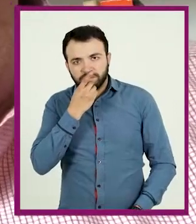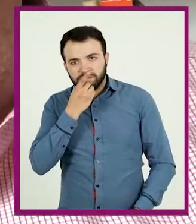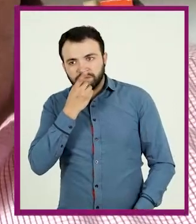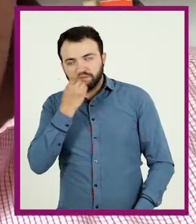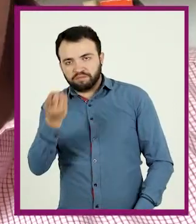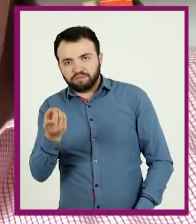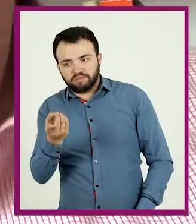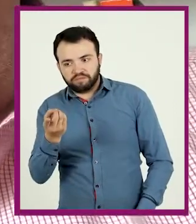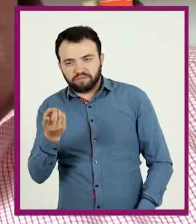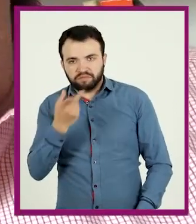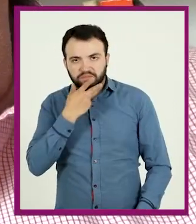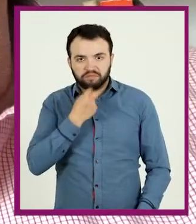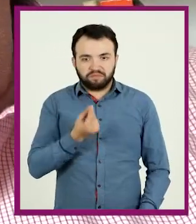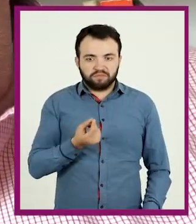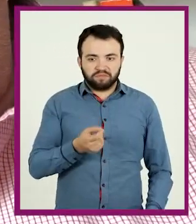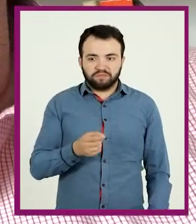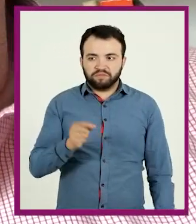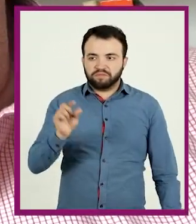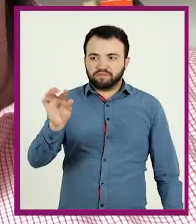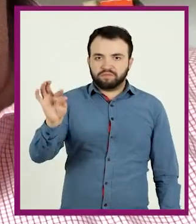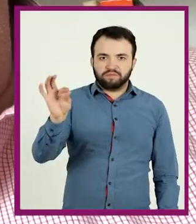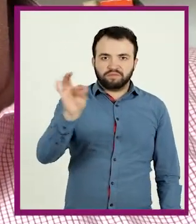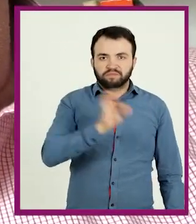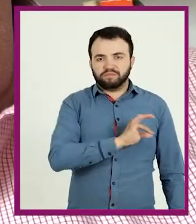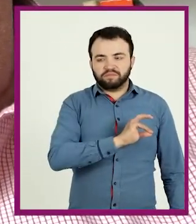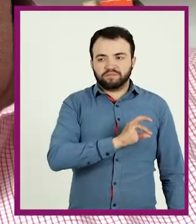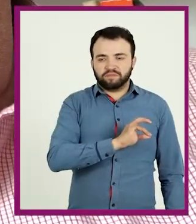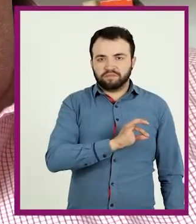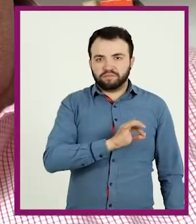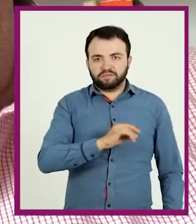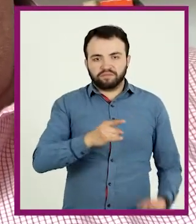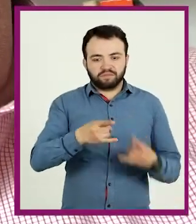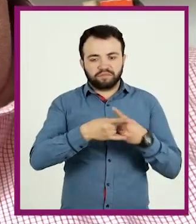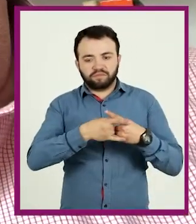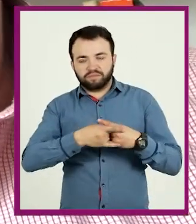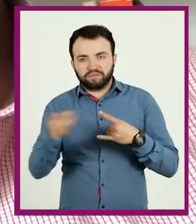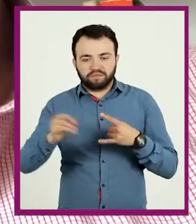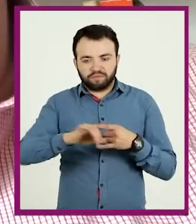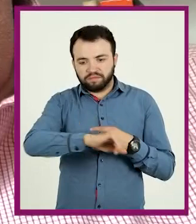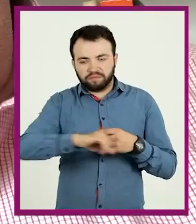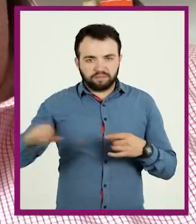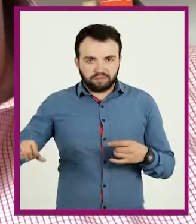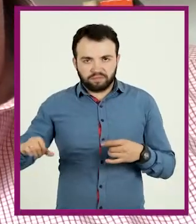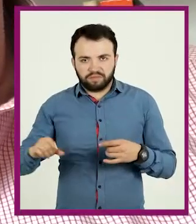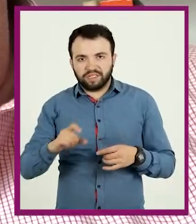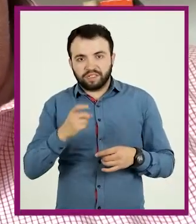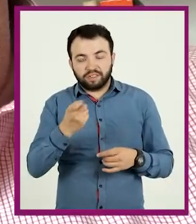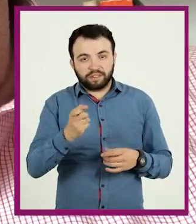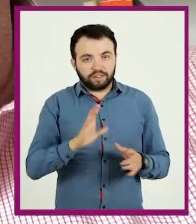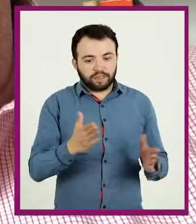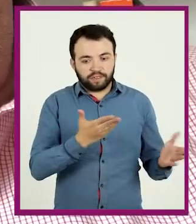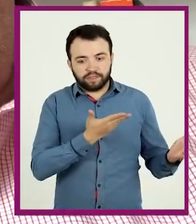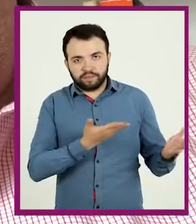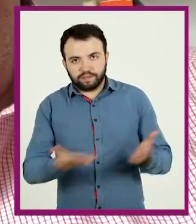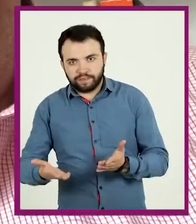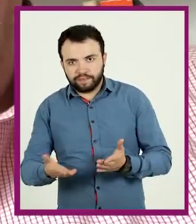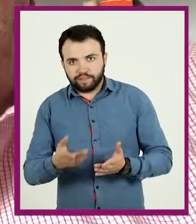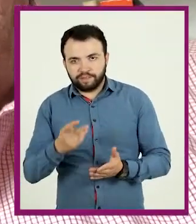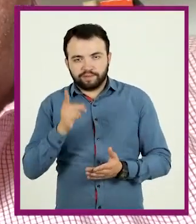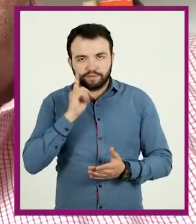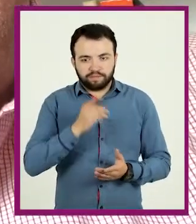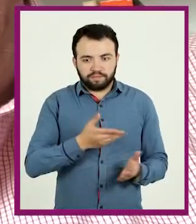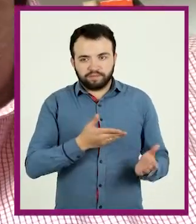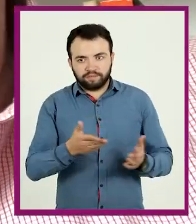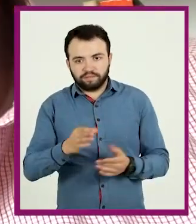Maigret gruñó, quitándole el cigarrillo de los labios y abriendo la portezuela, porque ya habían llegado a la Porte